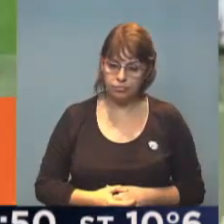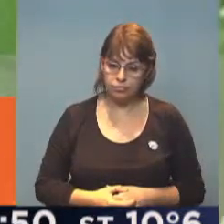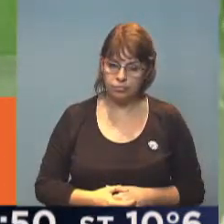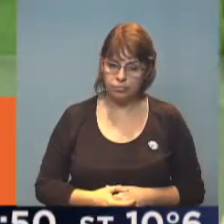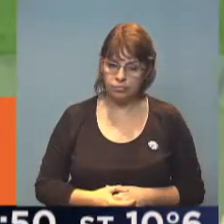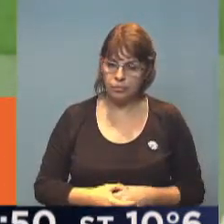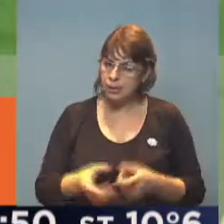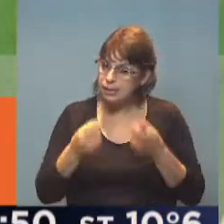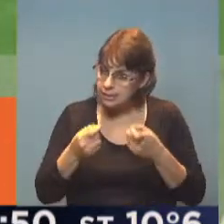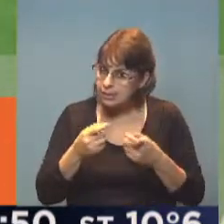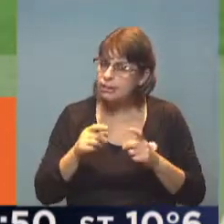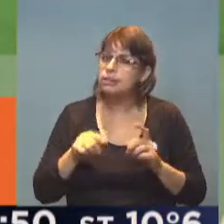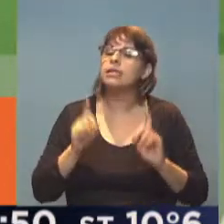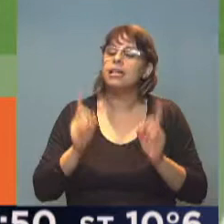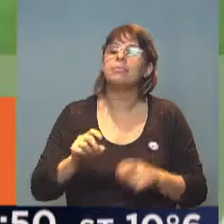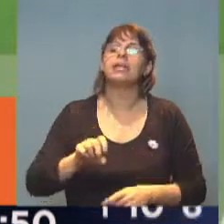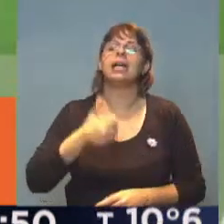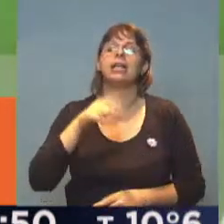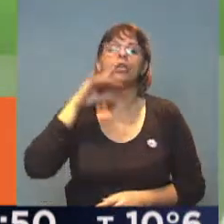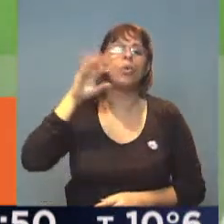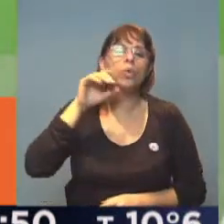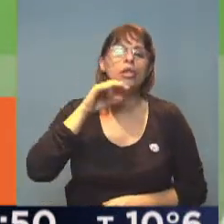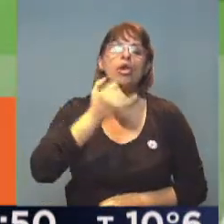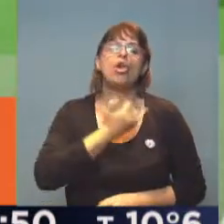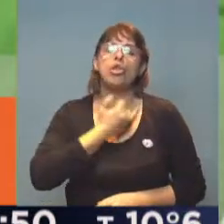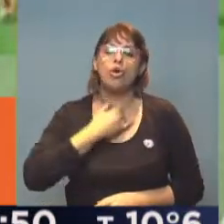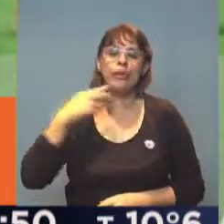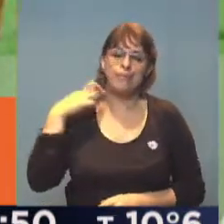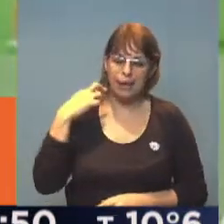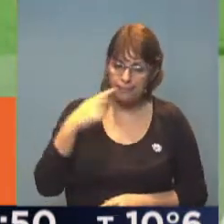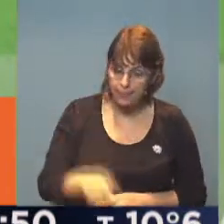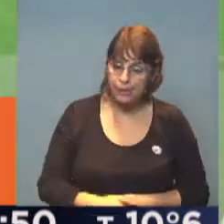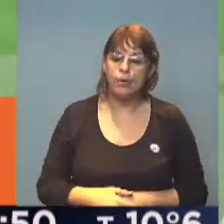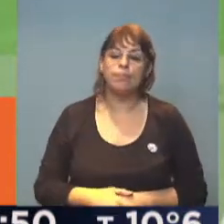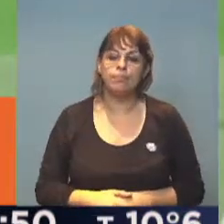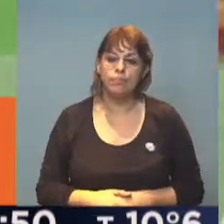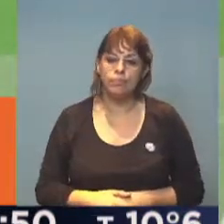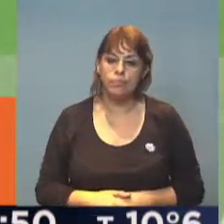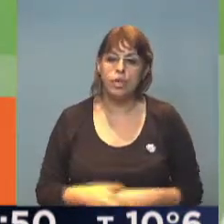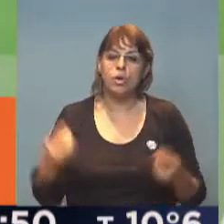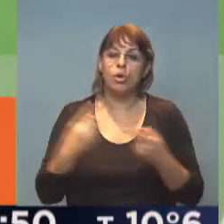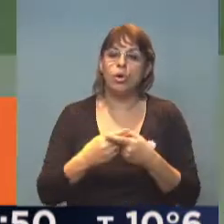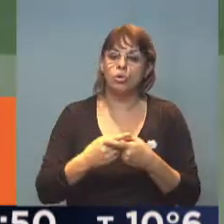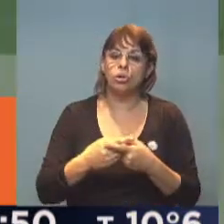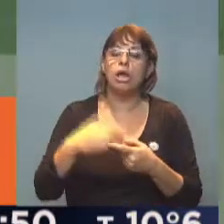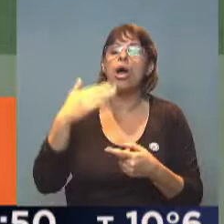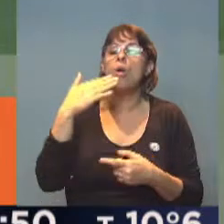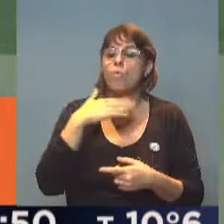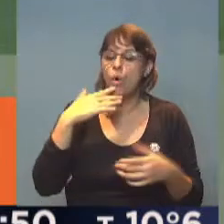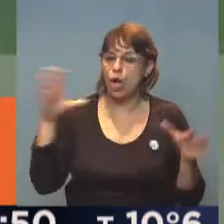Lo necesitaba y ganó Douglas en Pergamino con gol de Jorge Córdoba a Boca Unidos 1-0.